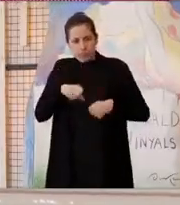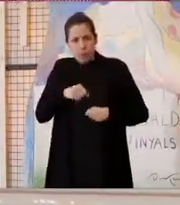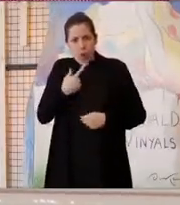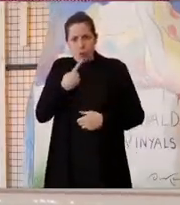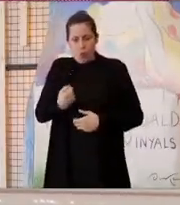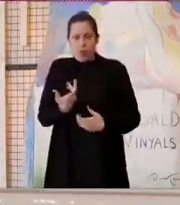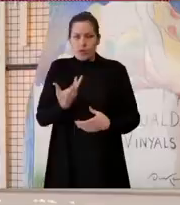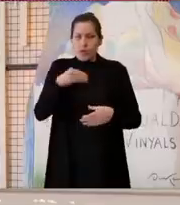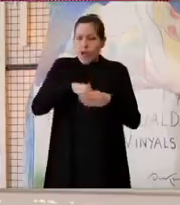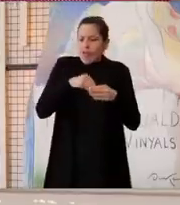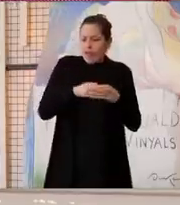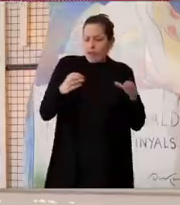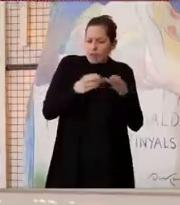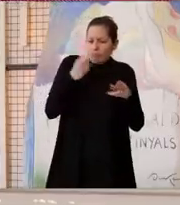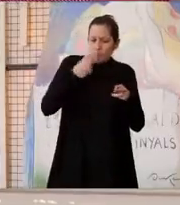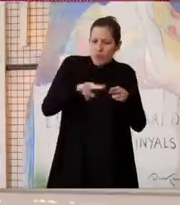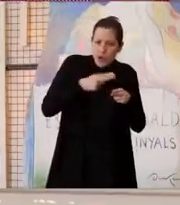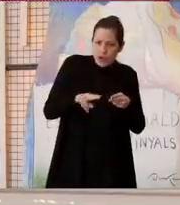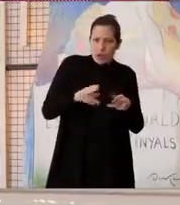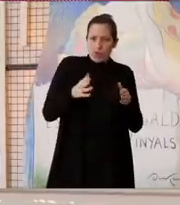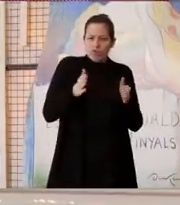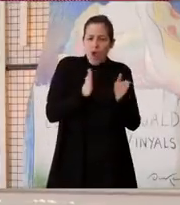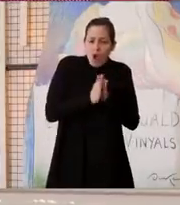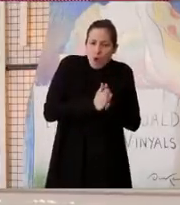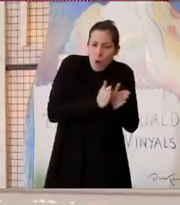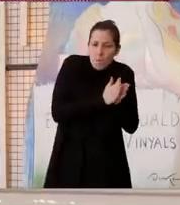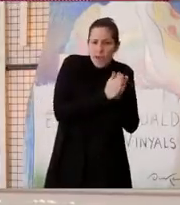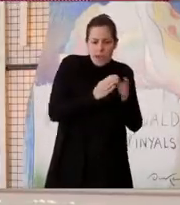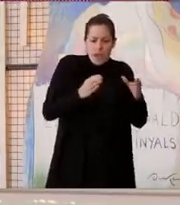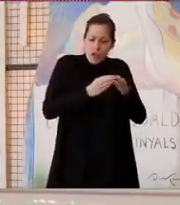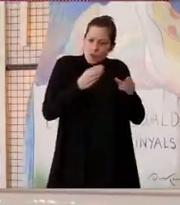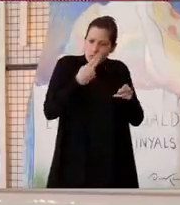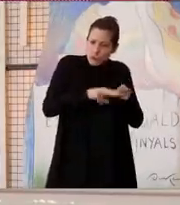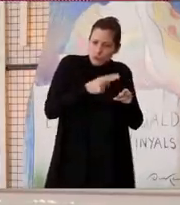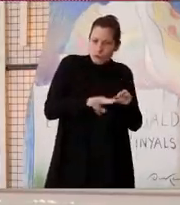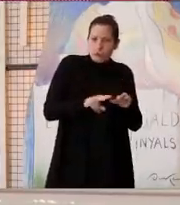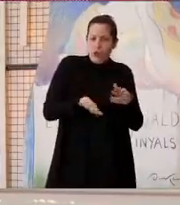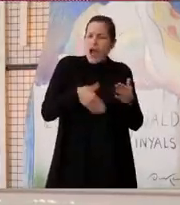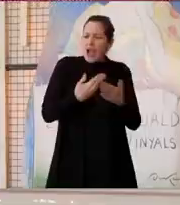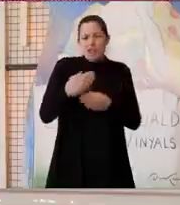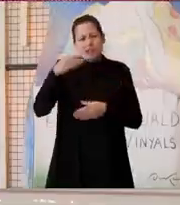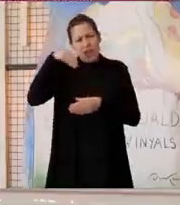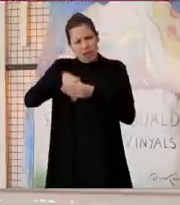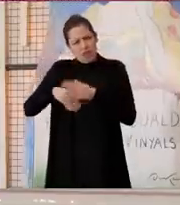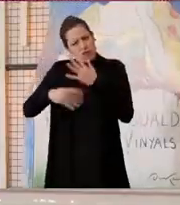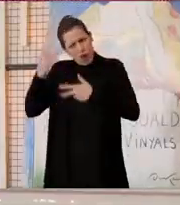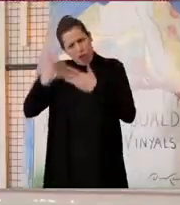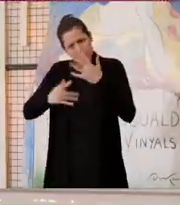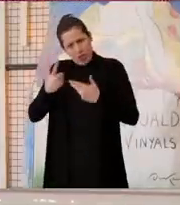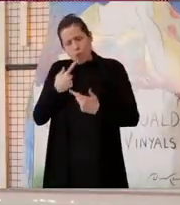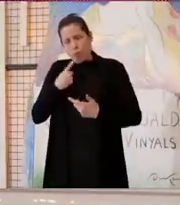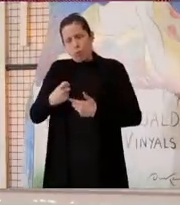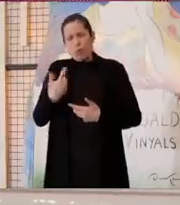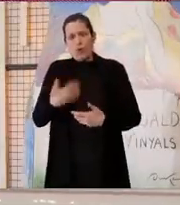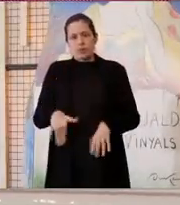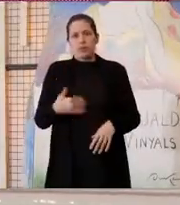políticos entre tus compañeros de partido sino dentro de la propia administración cuesta muchísimo